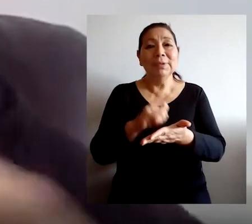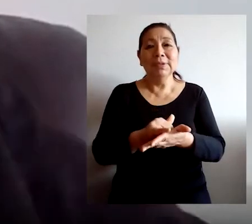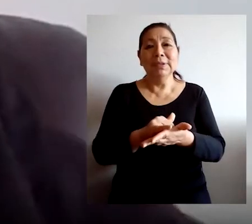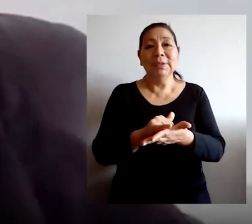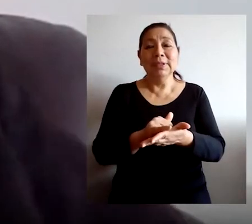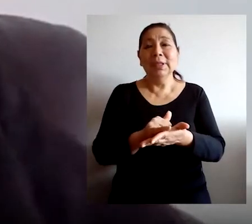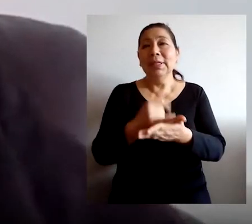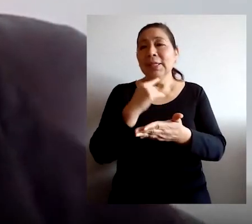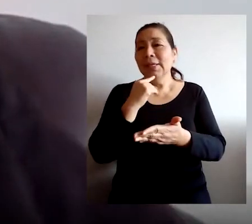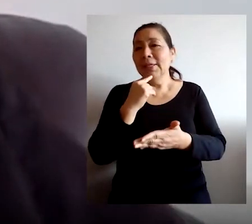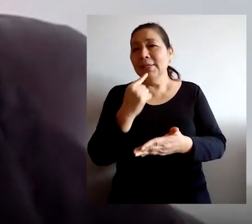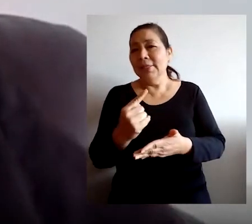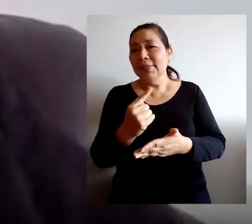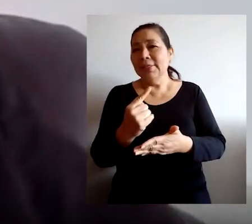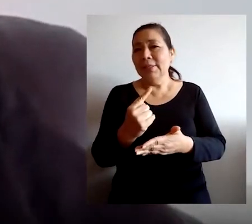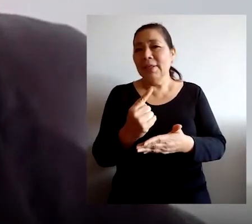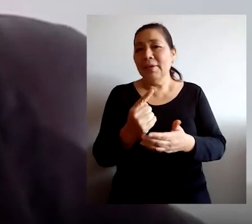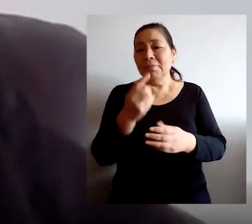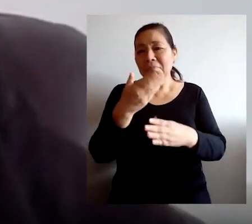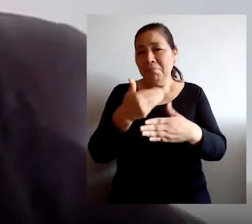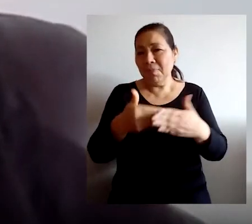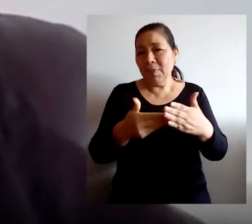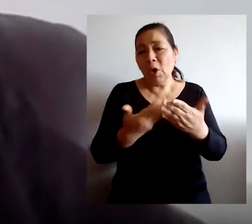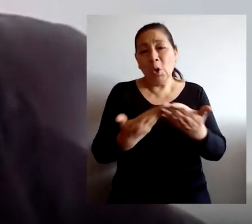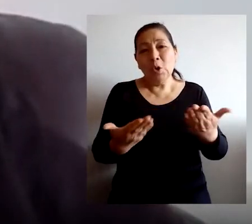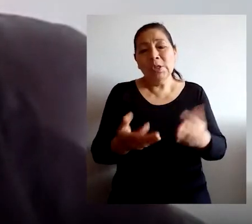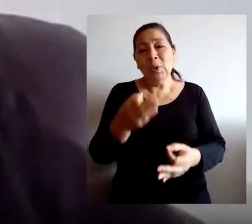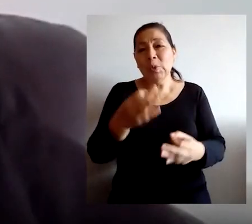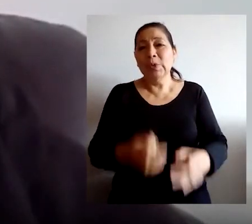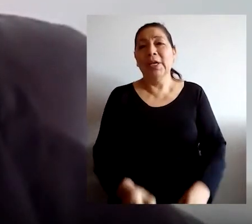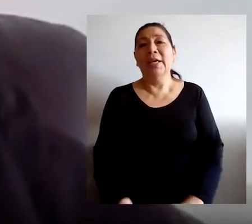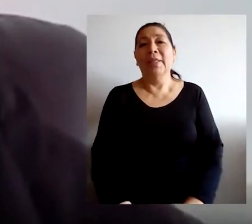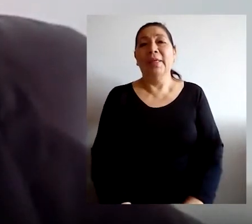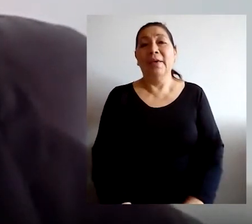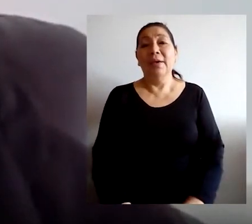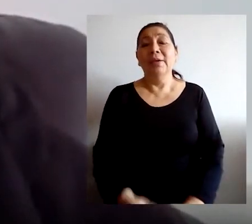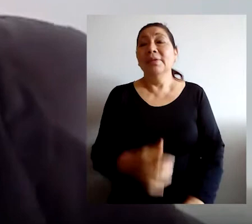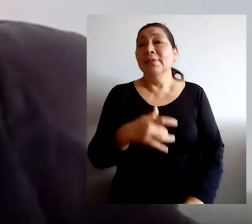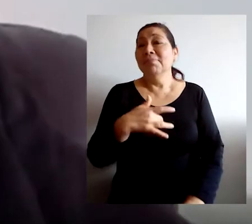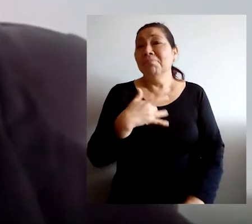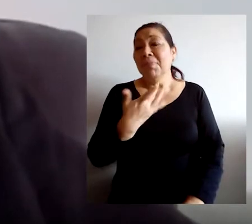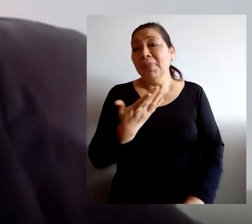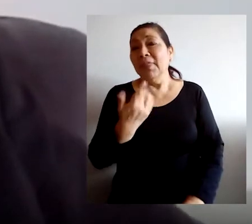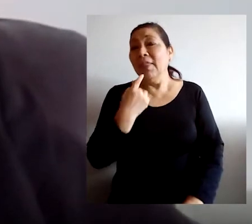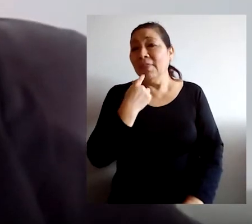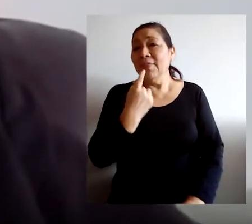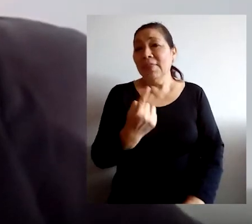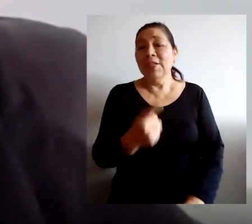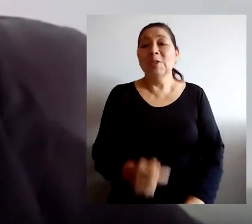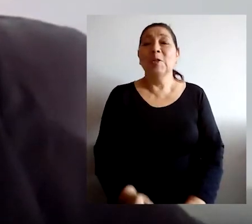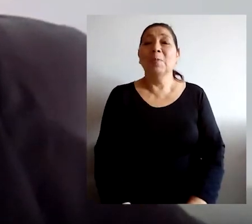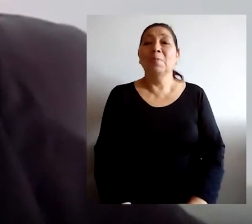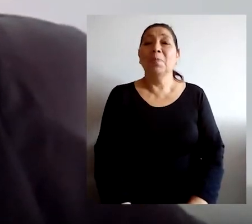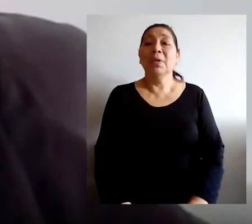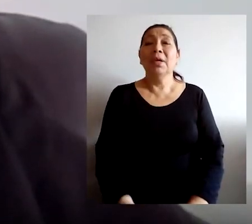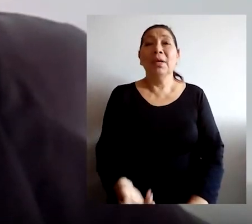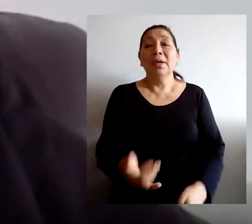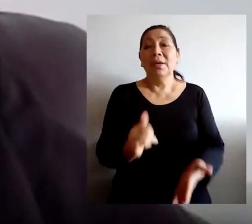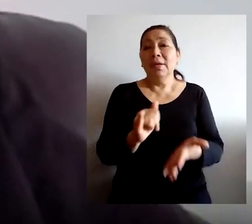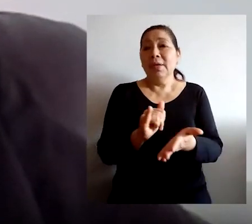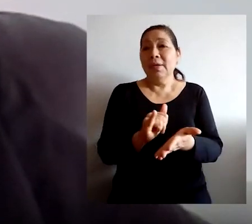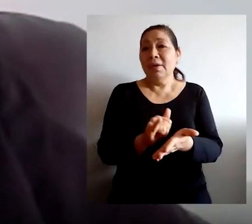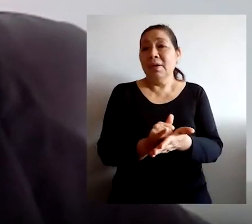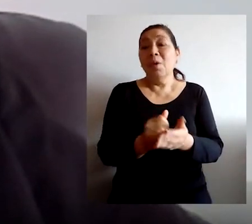que se estaría violando la inmutabilidad de la cosa juzgada, en el sentido que es reiterado el caso de